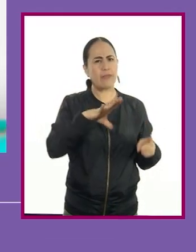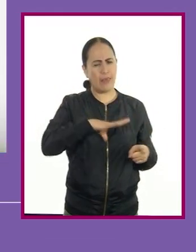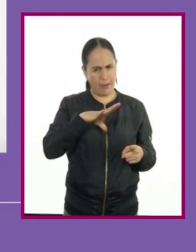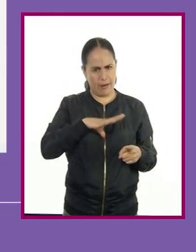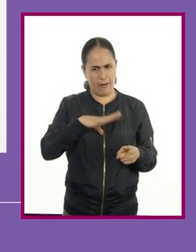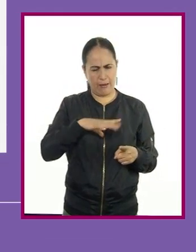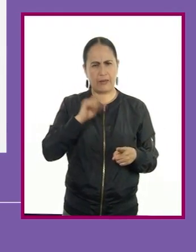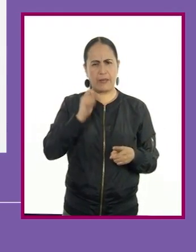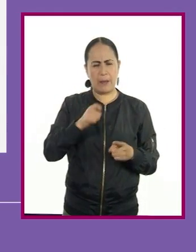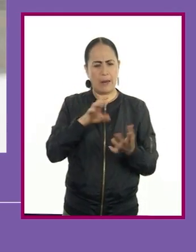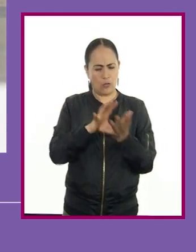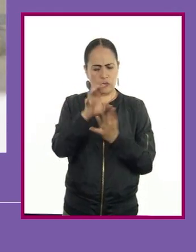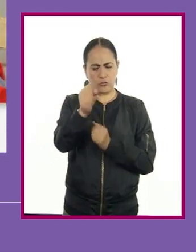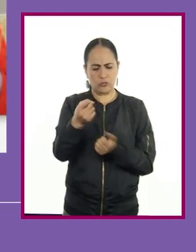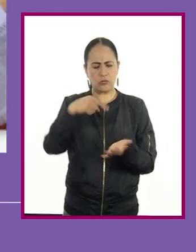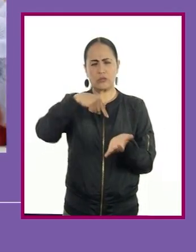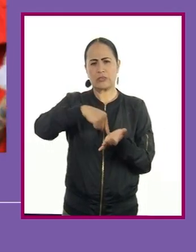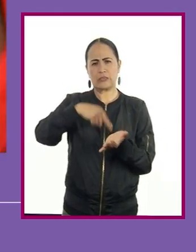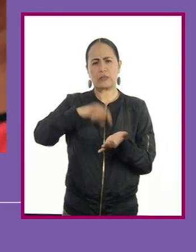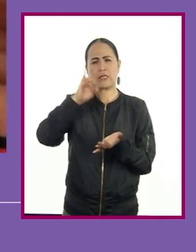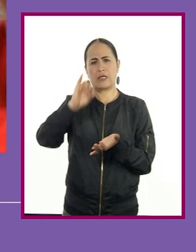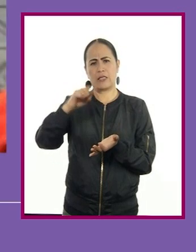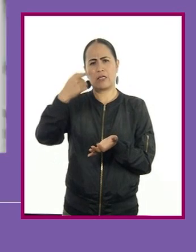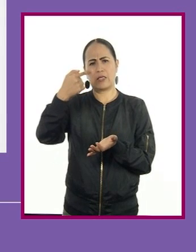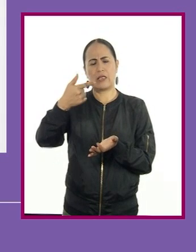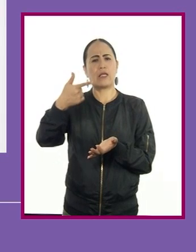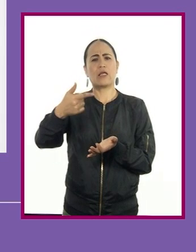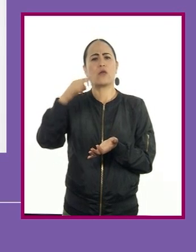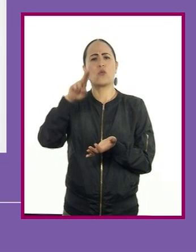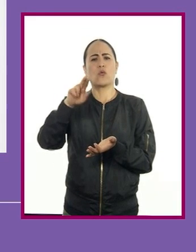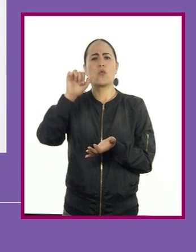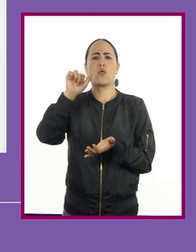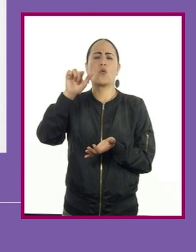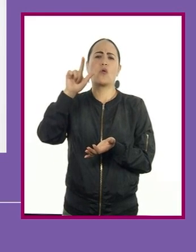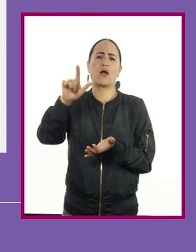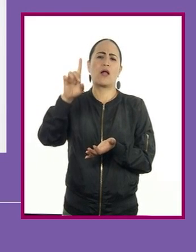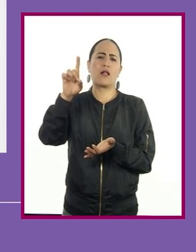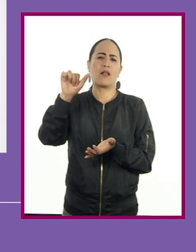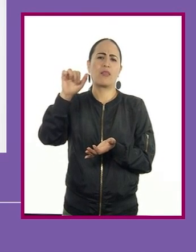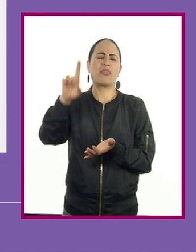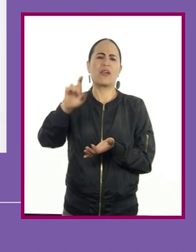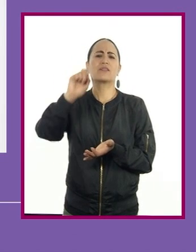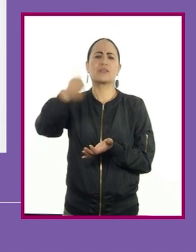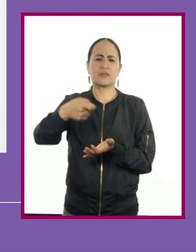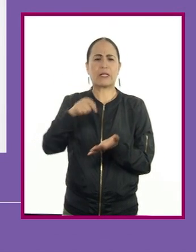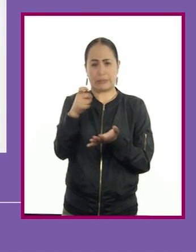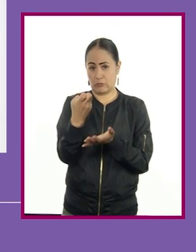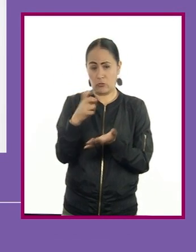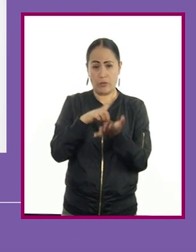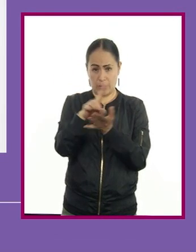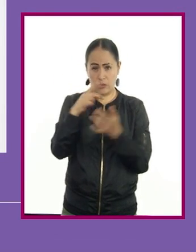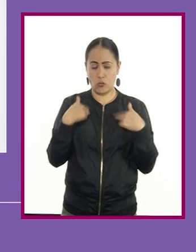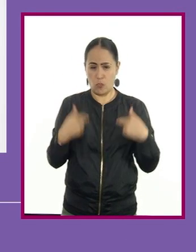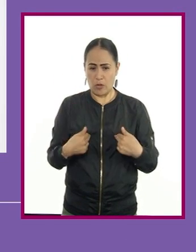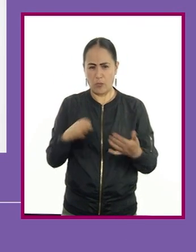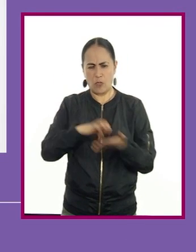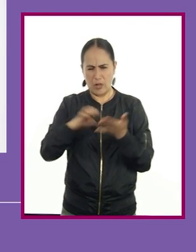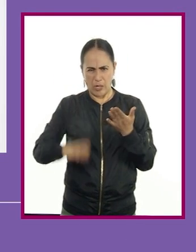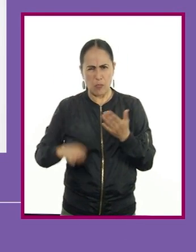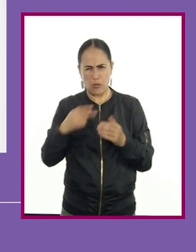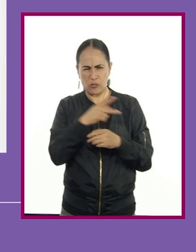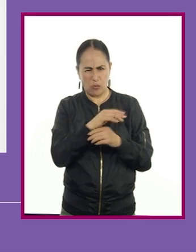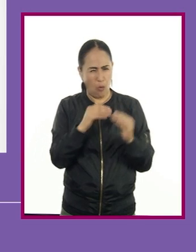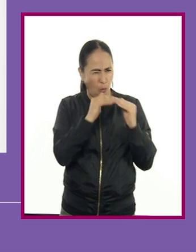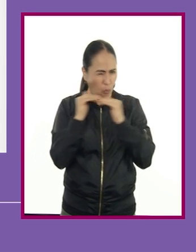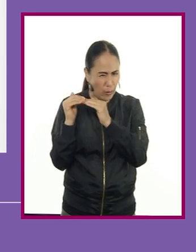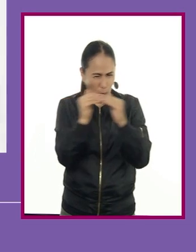es el de igualdad, que también es un derecho humano. ¿Cómo podríamos hablar de igualdad en nuestro país viendo las diferencias que hay